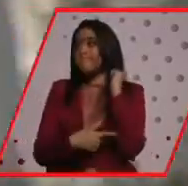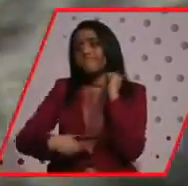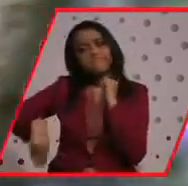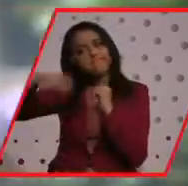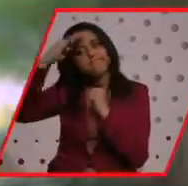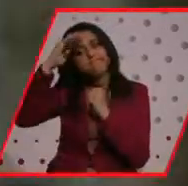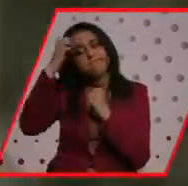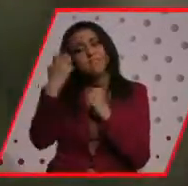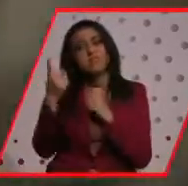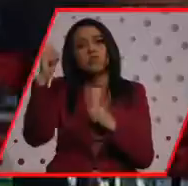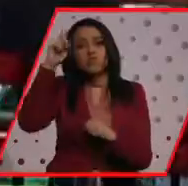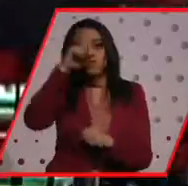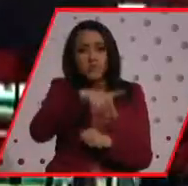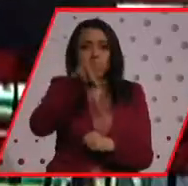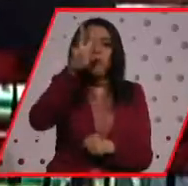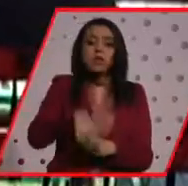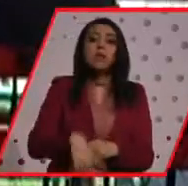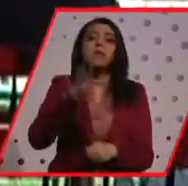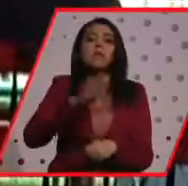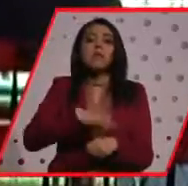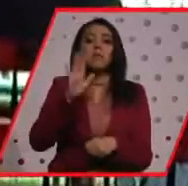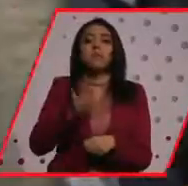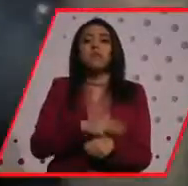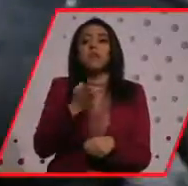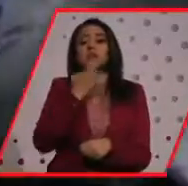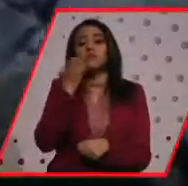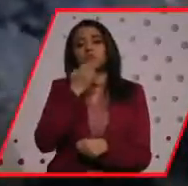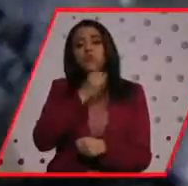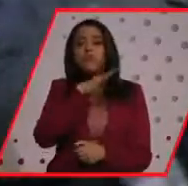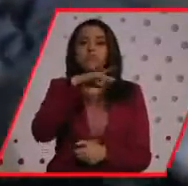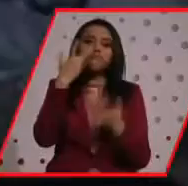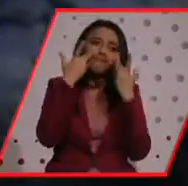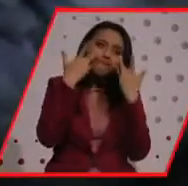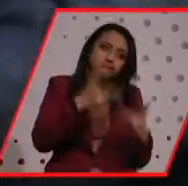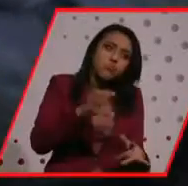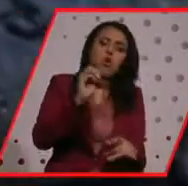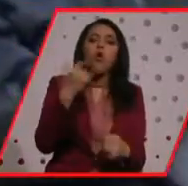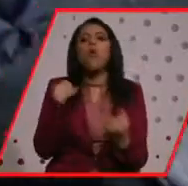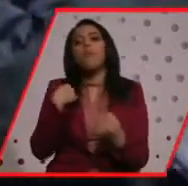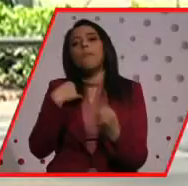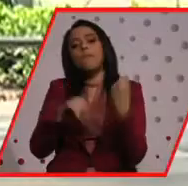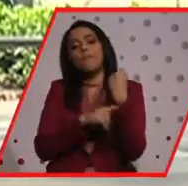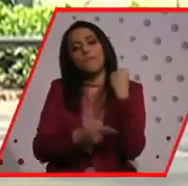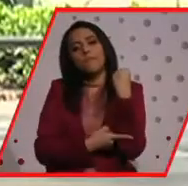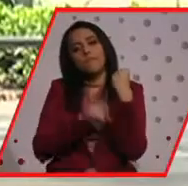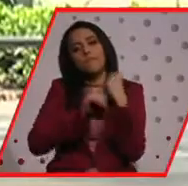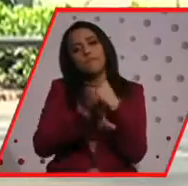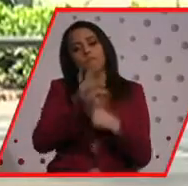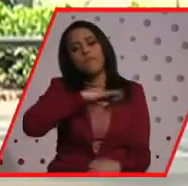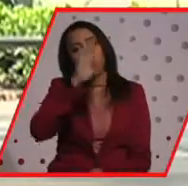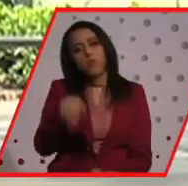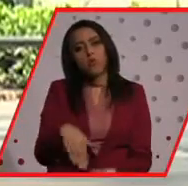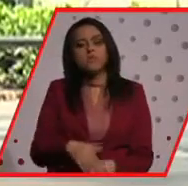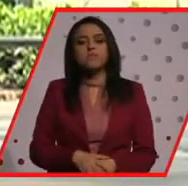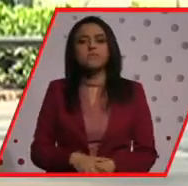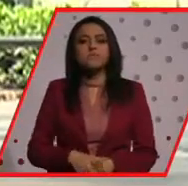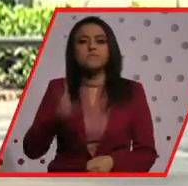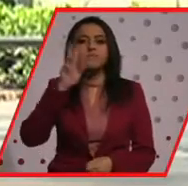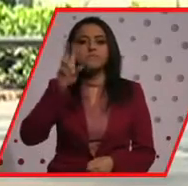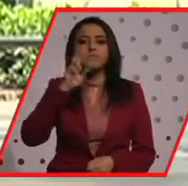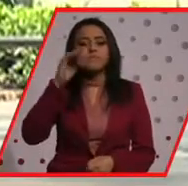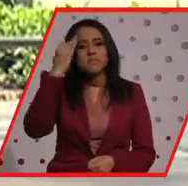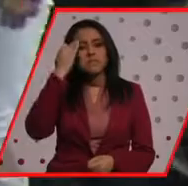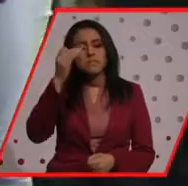más riesgos de muerte materna y deserción escolar. En cuanto a la edad de los contrayentes mexicanos, se ha observado que, al igual que en épocas